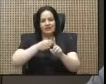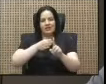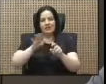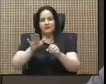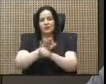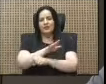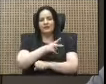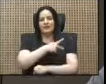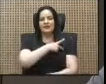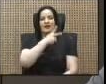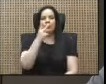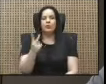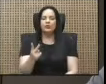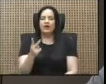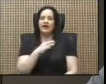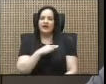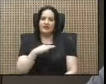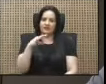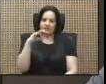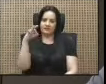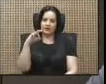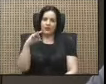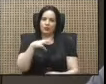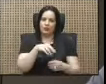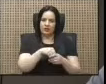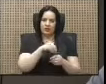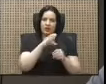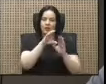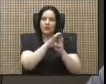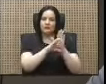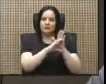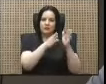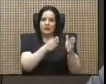la voluntad y el espíritu del constituyente.